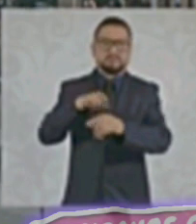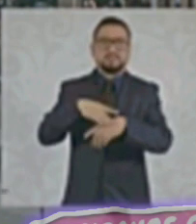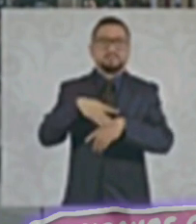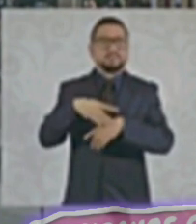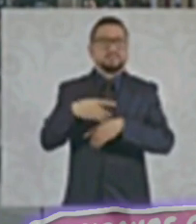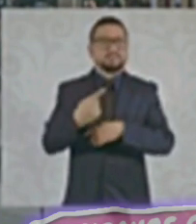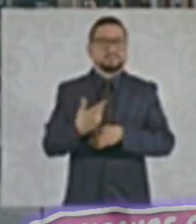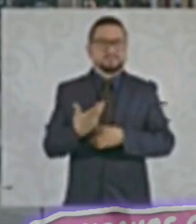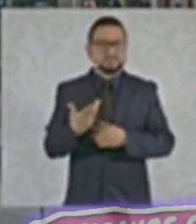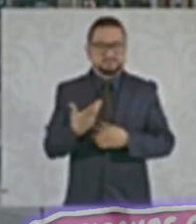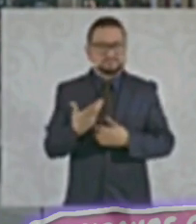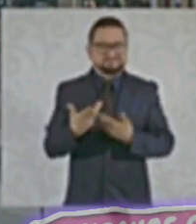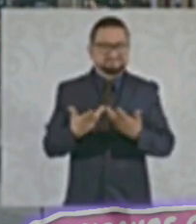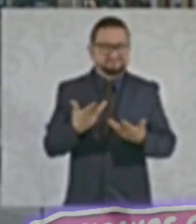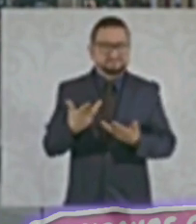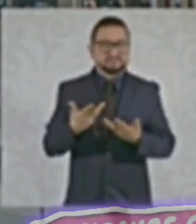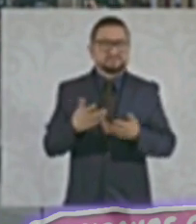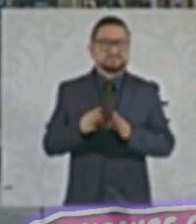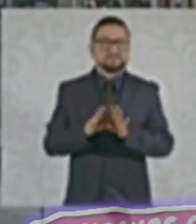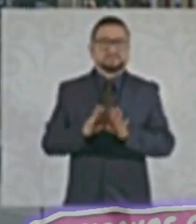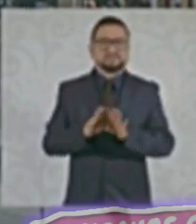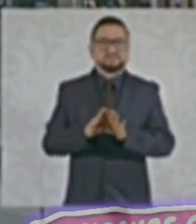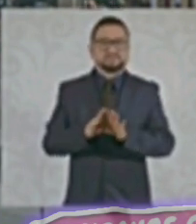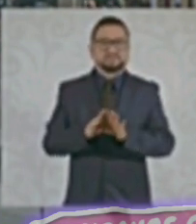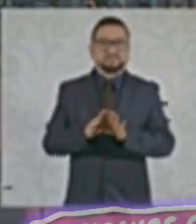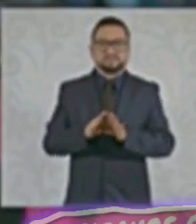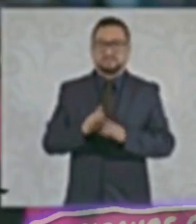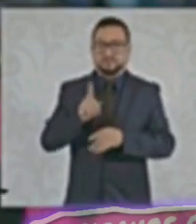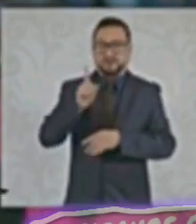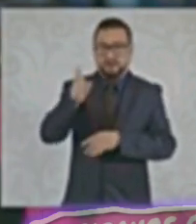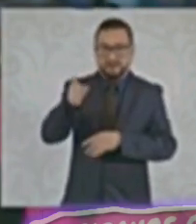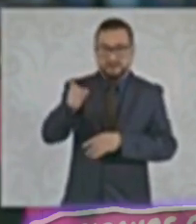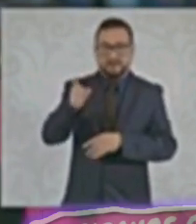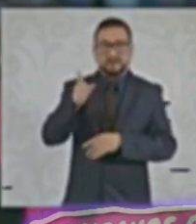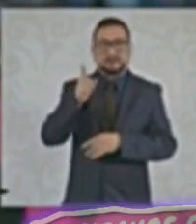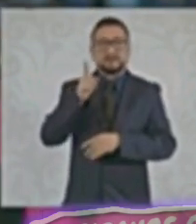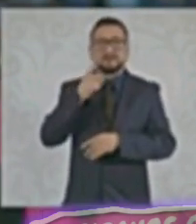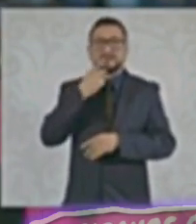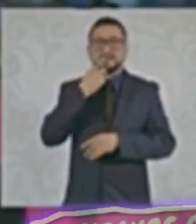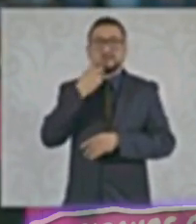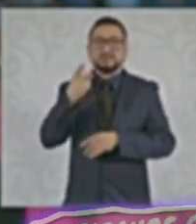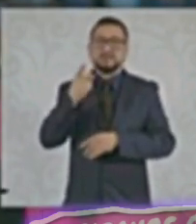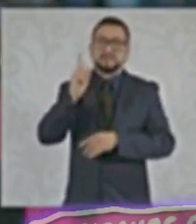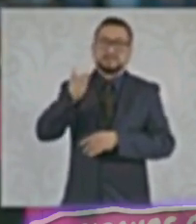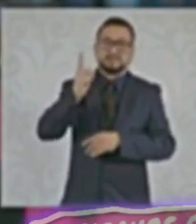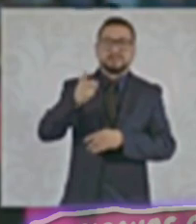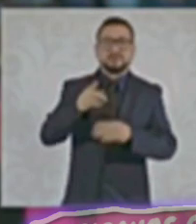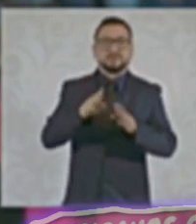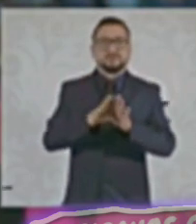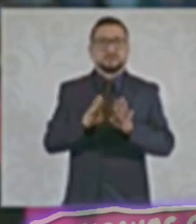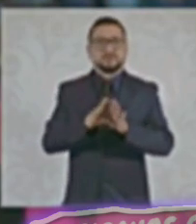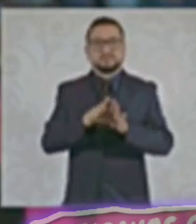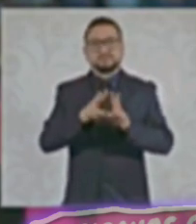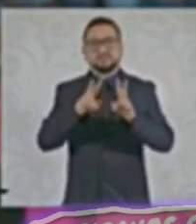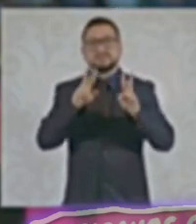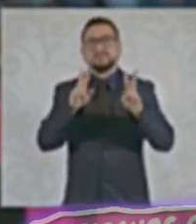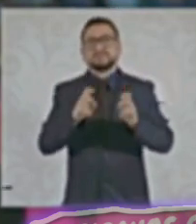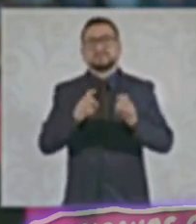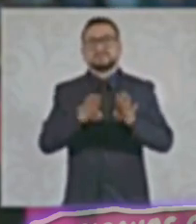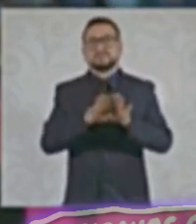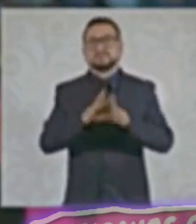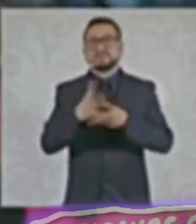bueno, como que la acusaban de algunas cuestiones de precisamente no ser